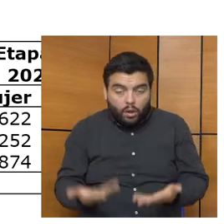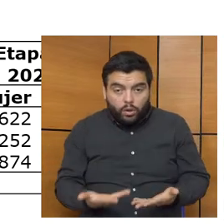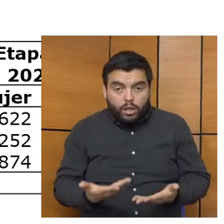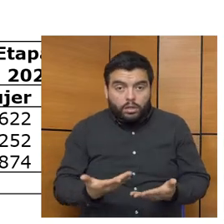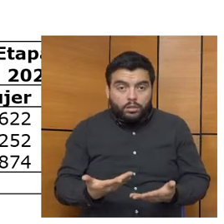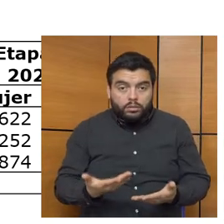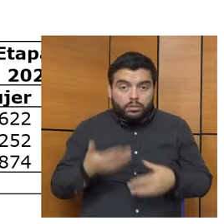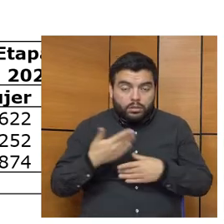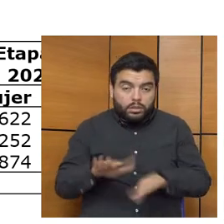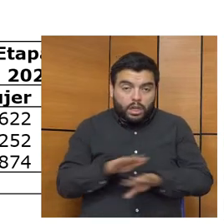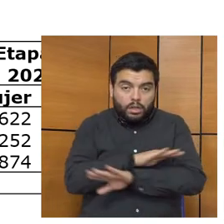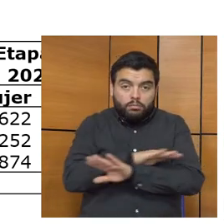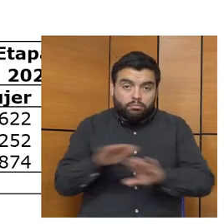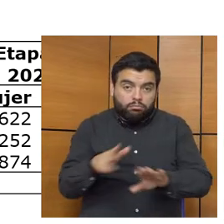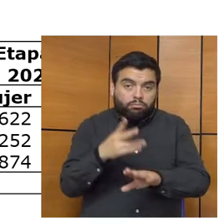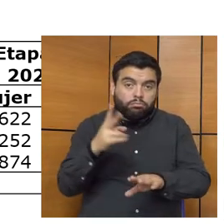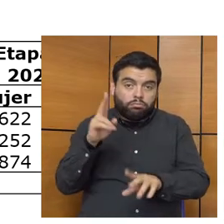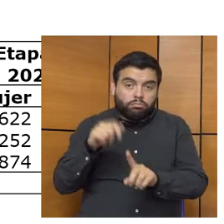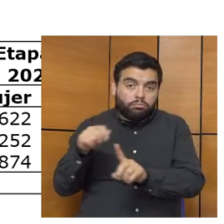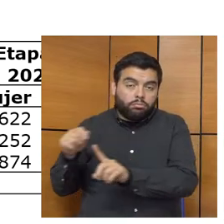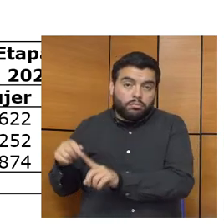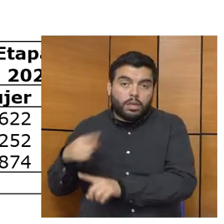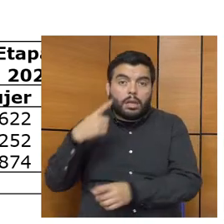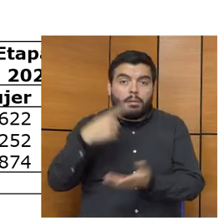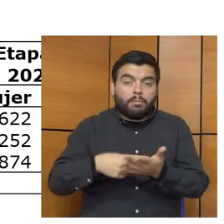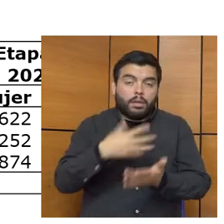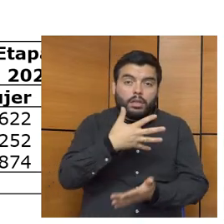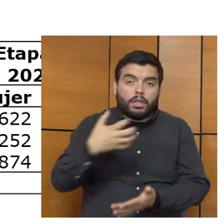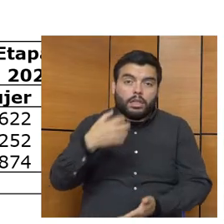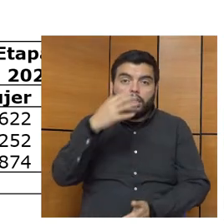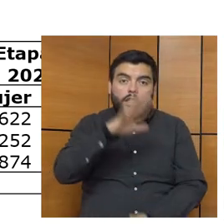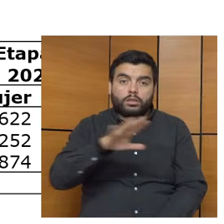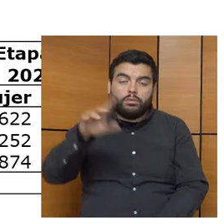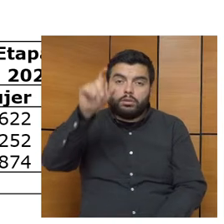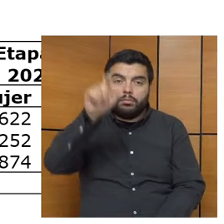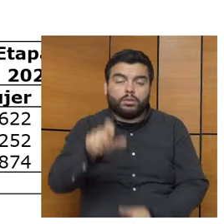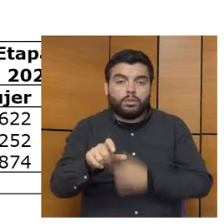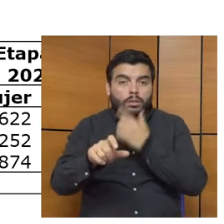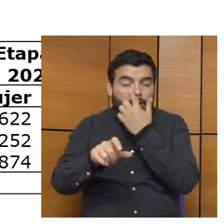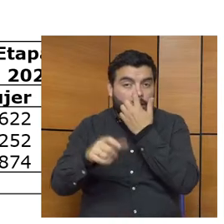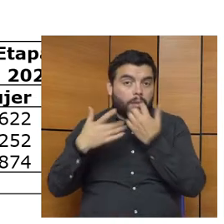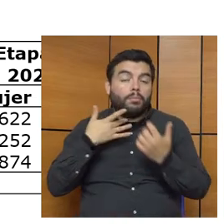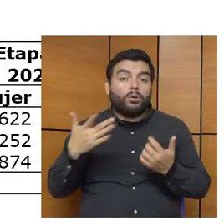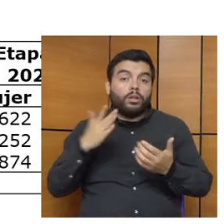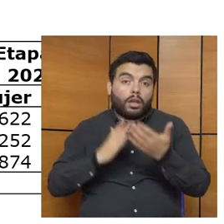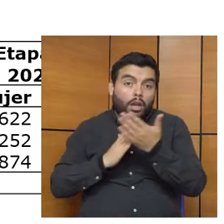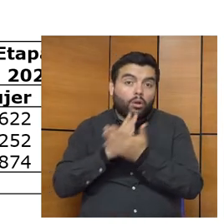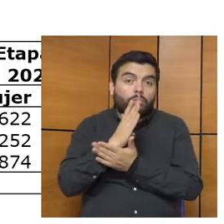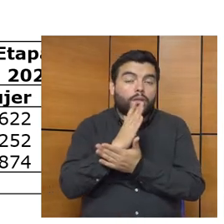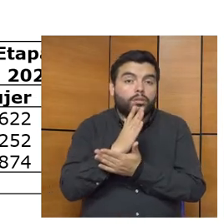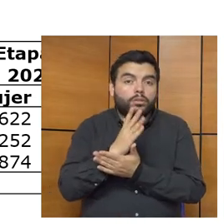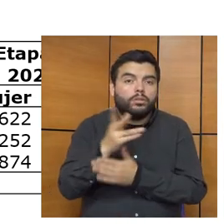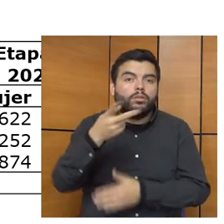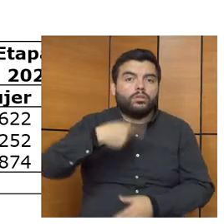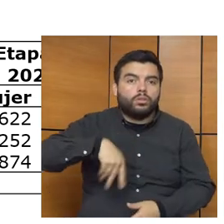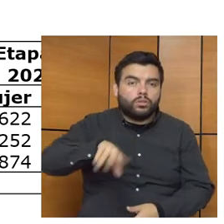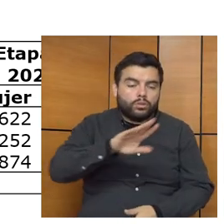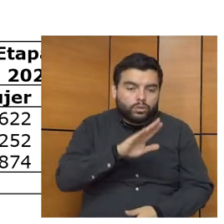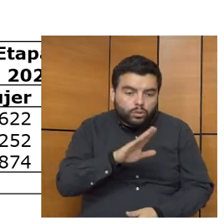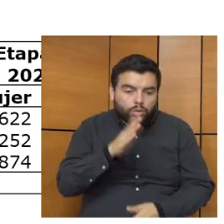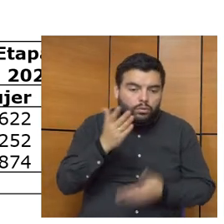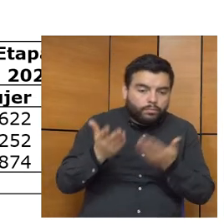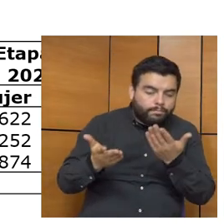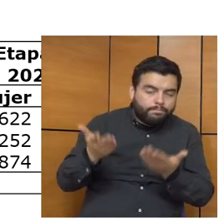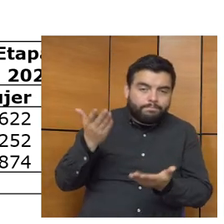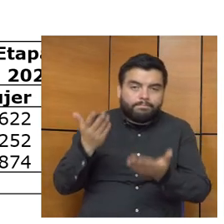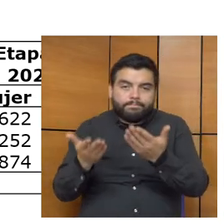algunos meses, entrevistamos a 1.555 personas. ¿Por qué esa progresión? Porque al inicio nosotros empezamos a calibrar los instrumentos.